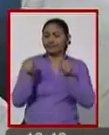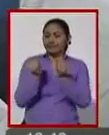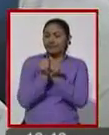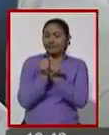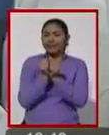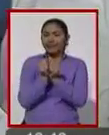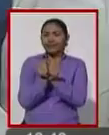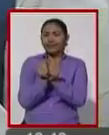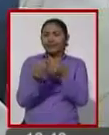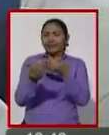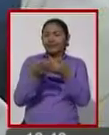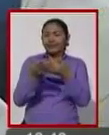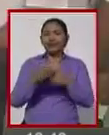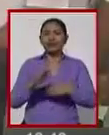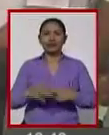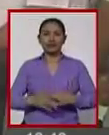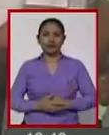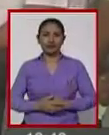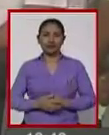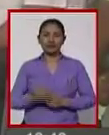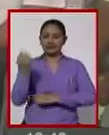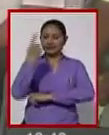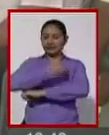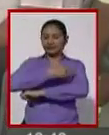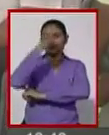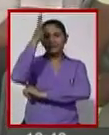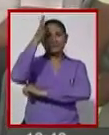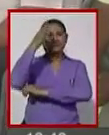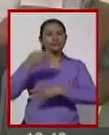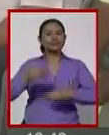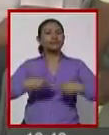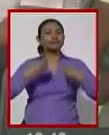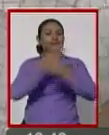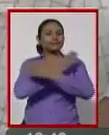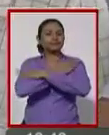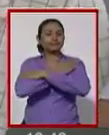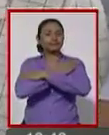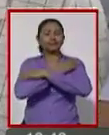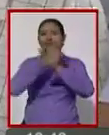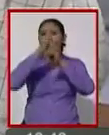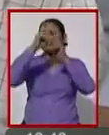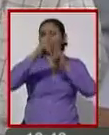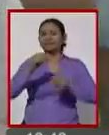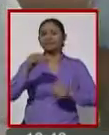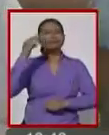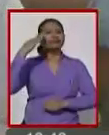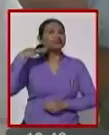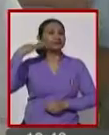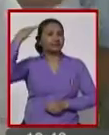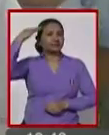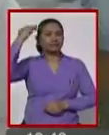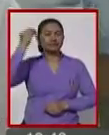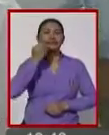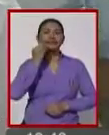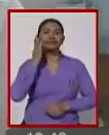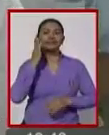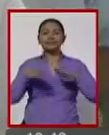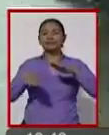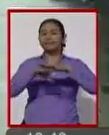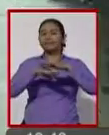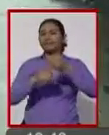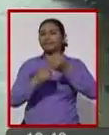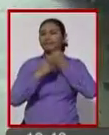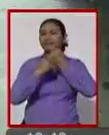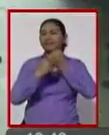de estar al lado de ellos. En este Día del Padre reciban nuestro grato homenaje por ser la cabeza del hogar y pilar